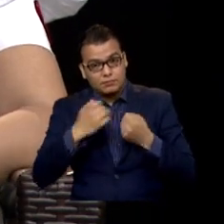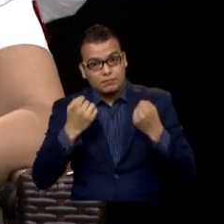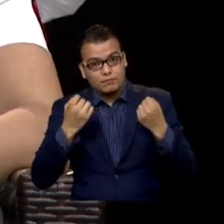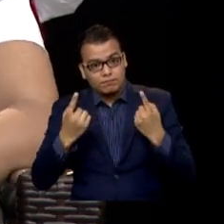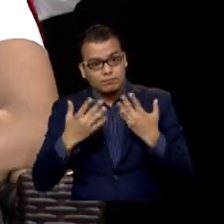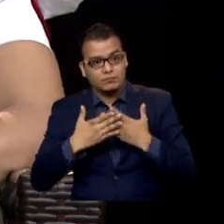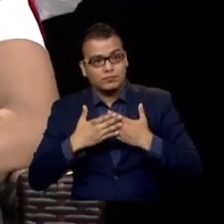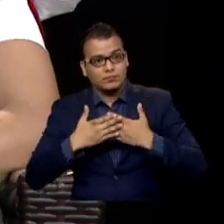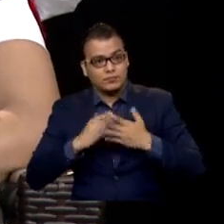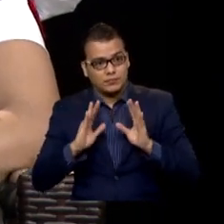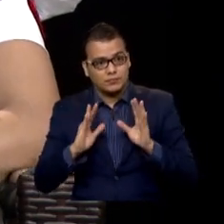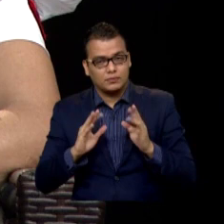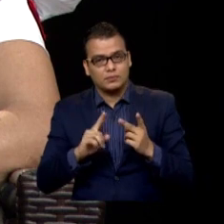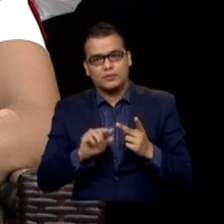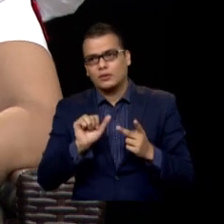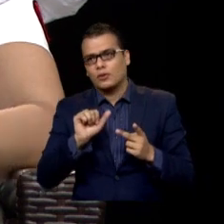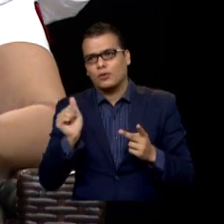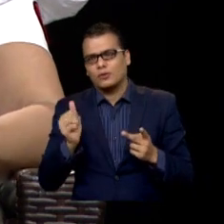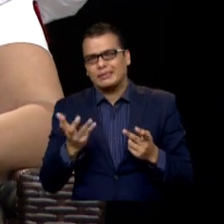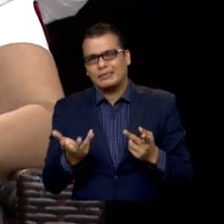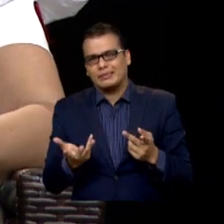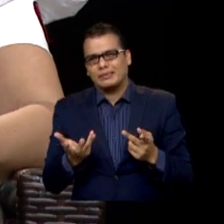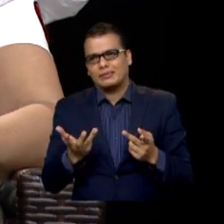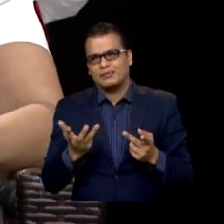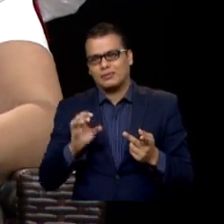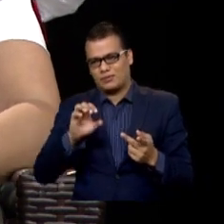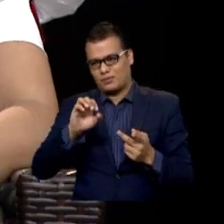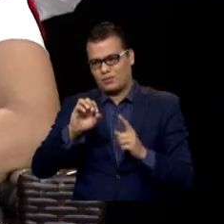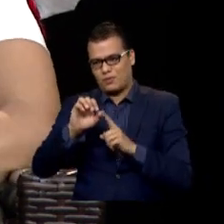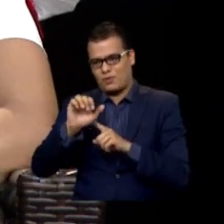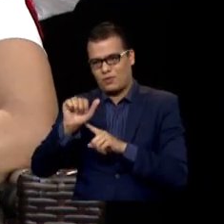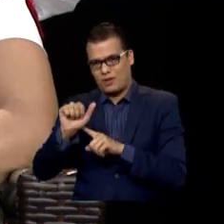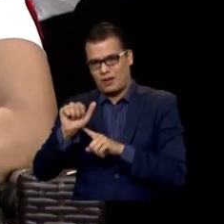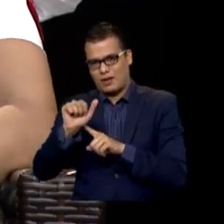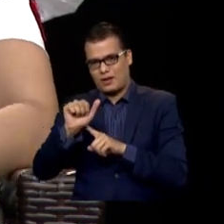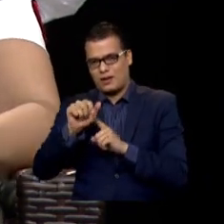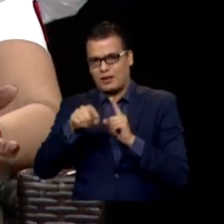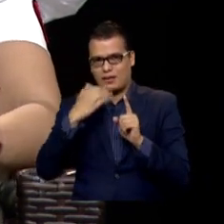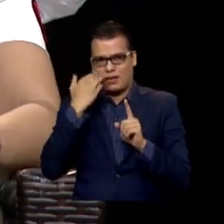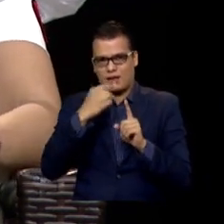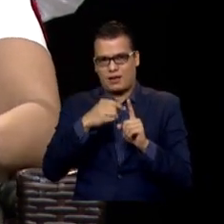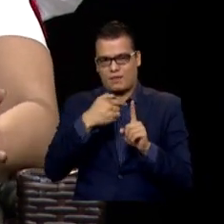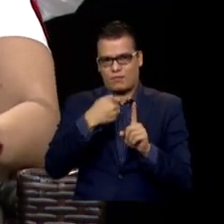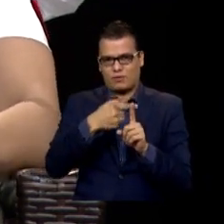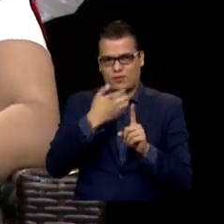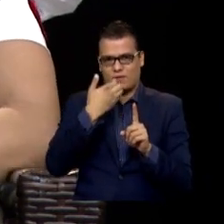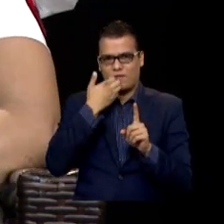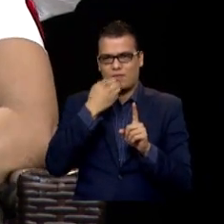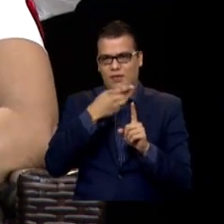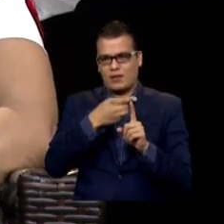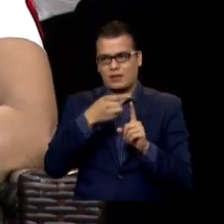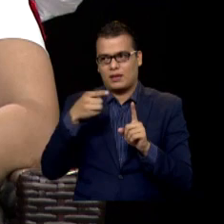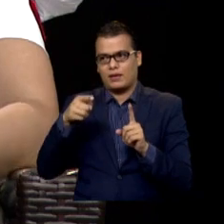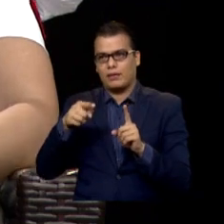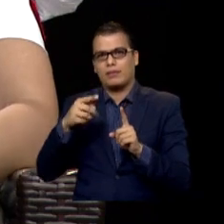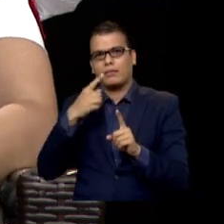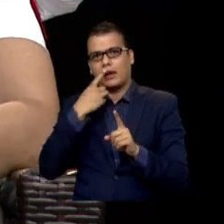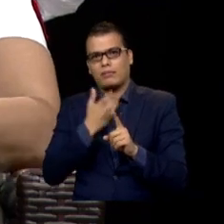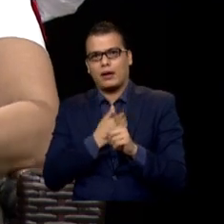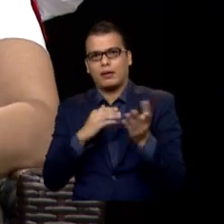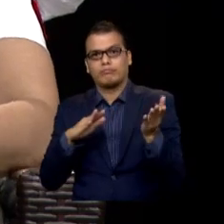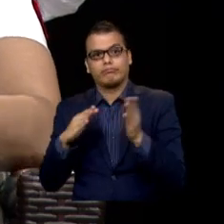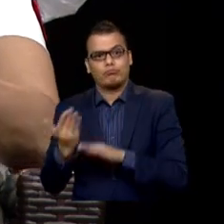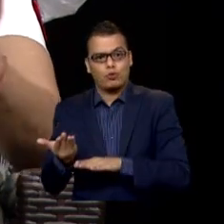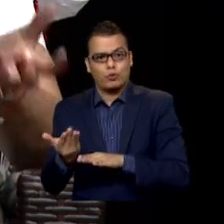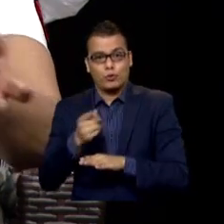Otro que fue muy triste cuando murieron los dos papás de una persona positiva porque no tuvo las medidas y llevó el virus a